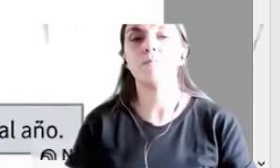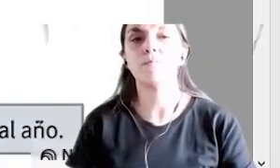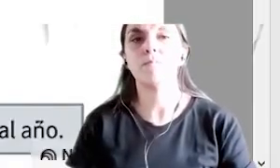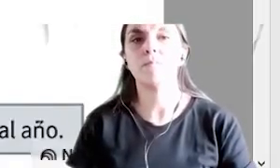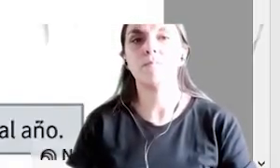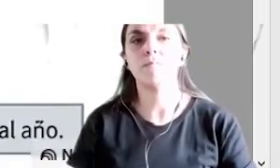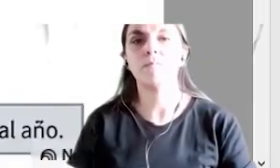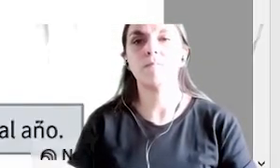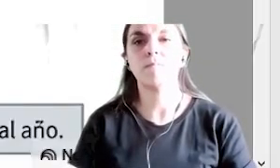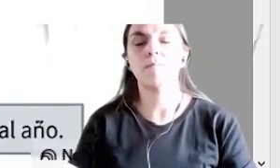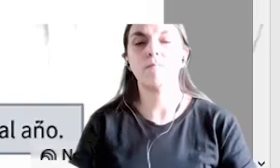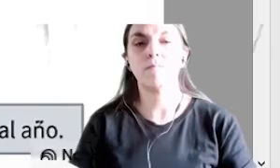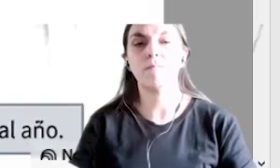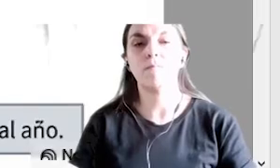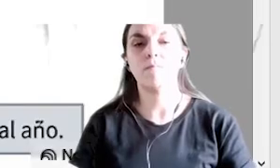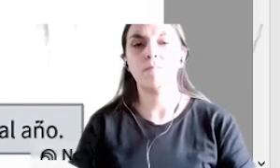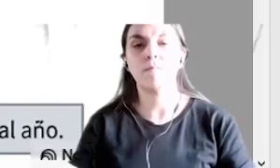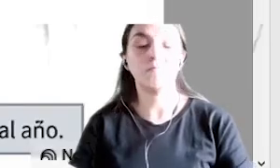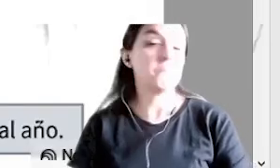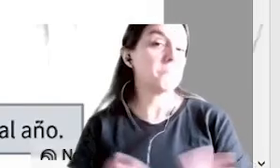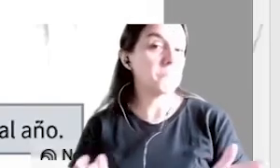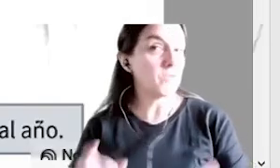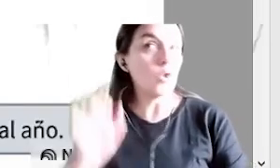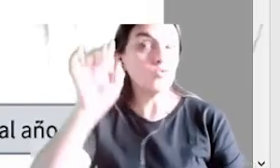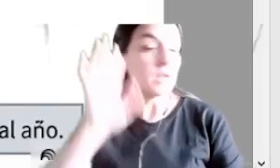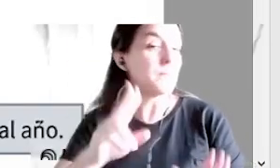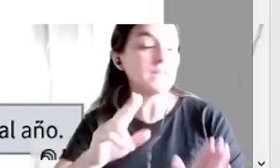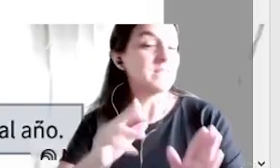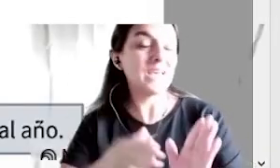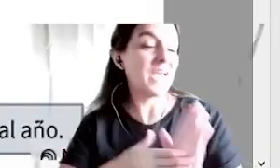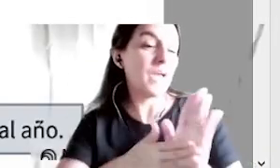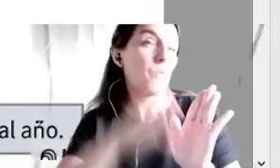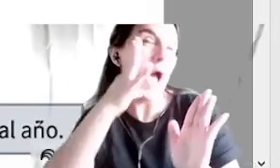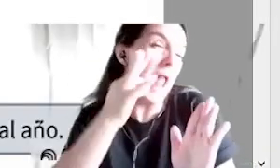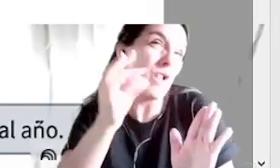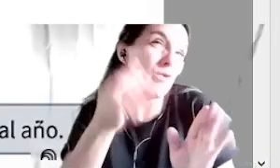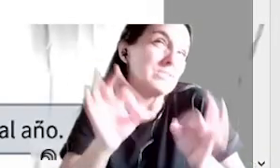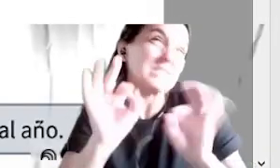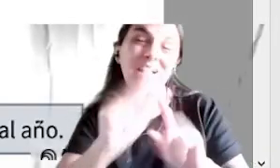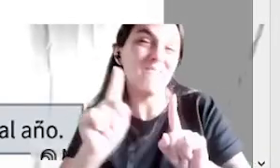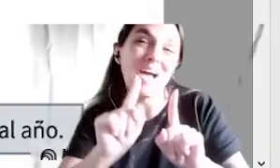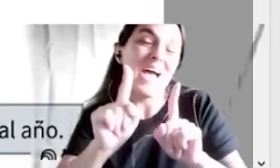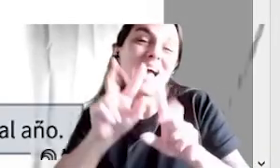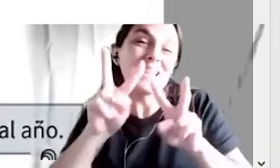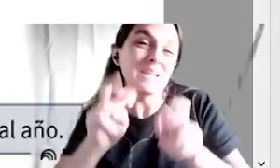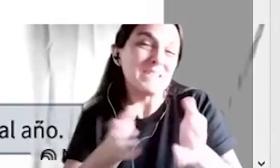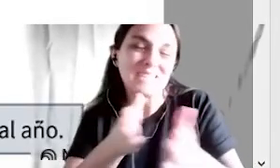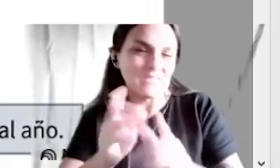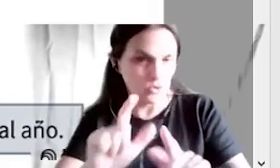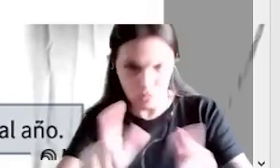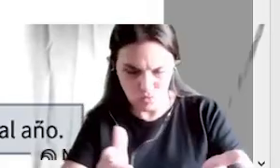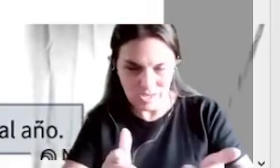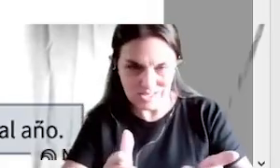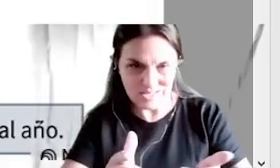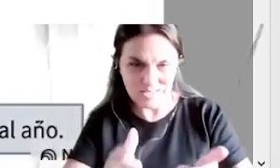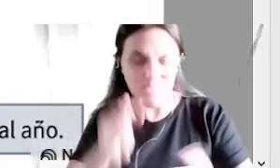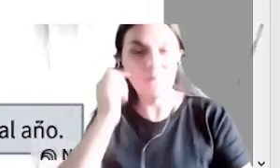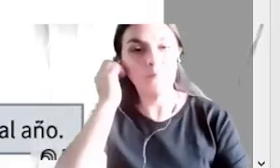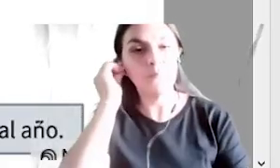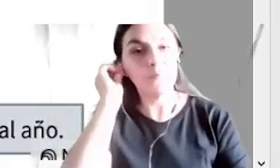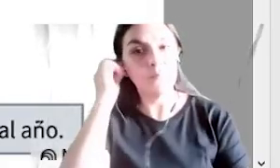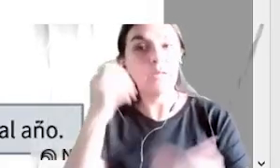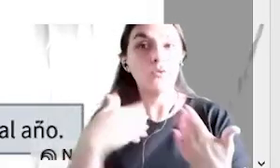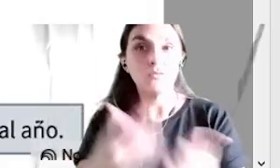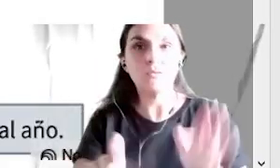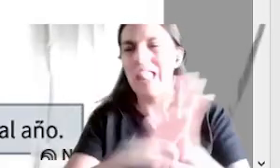las otras suposiciones. No precisamente, la excepción está en los servicios. En la prestación de servicios, ahí en eso